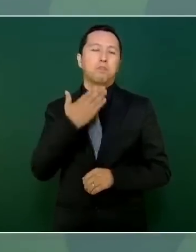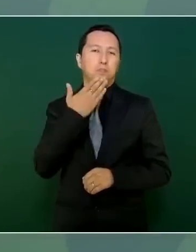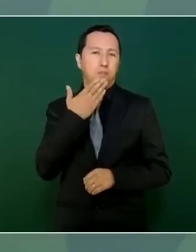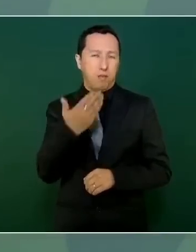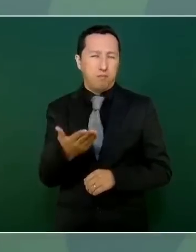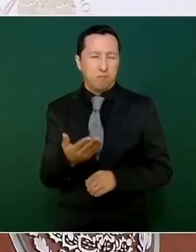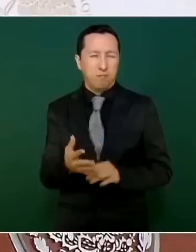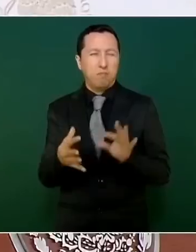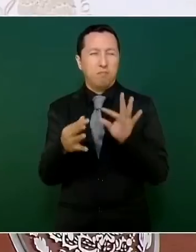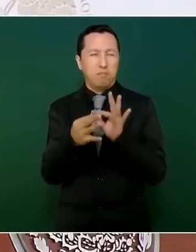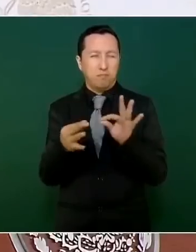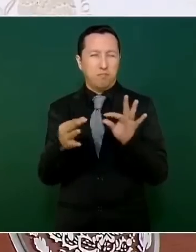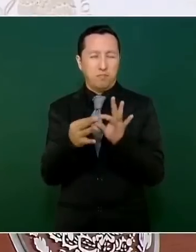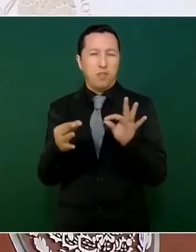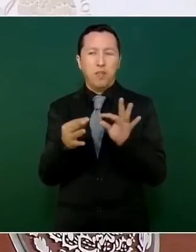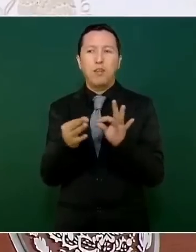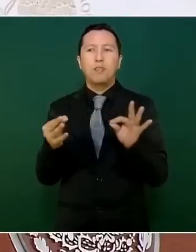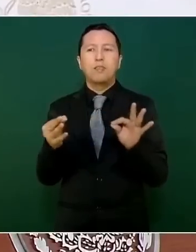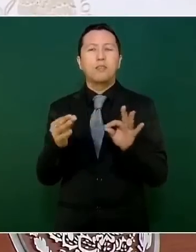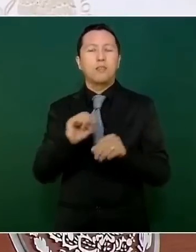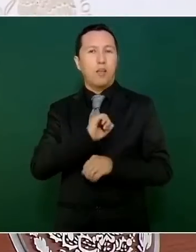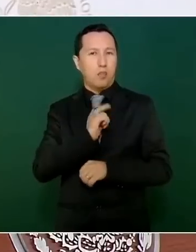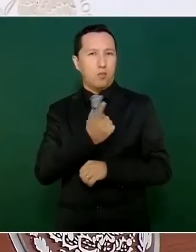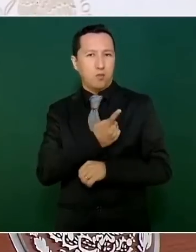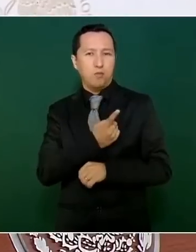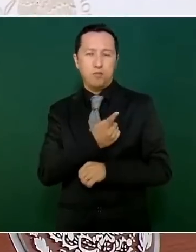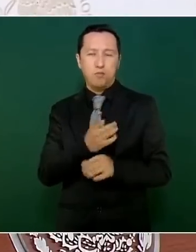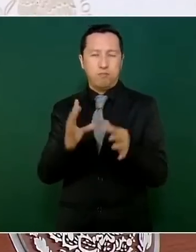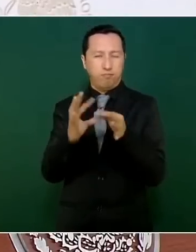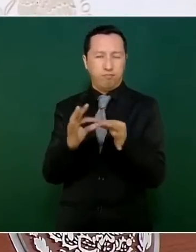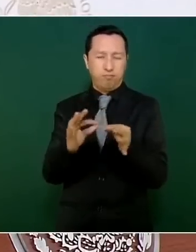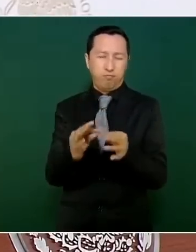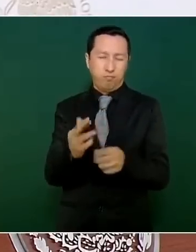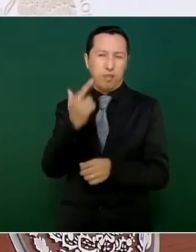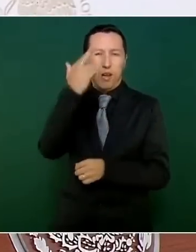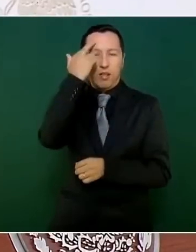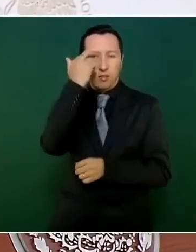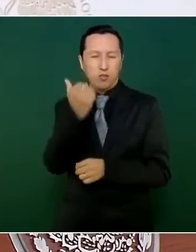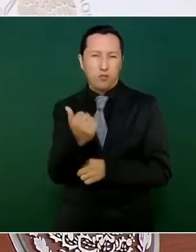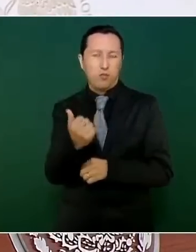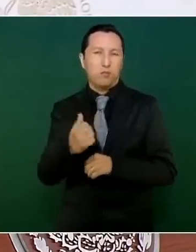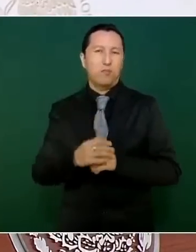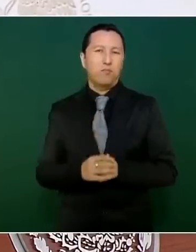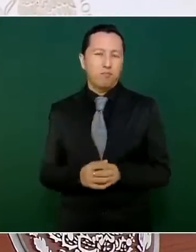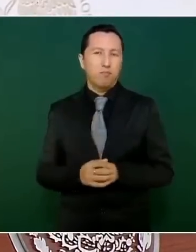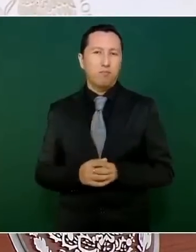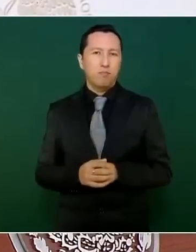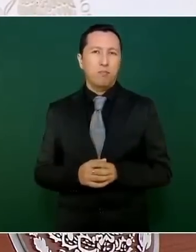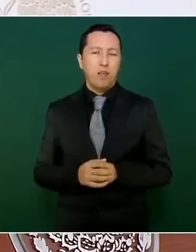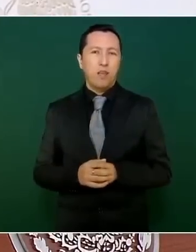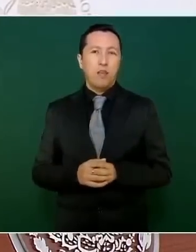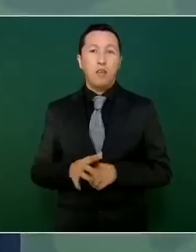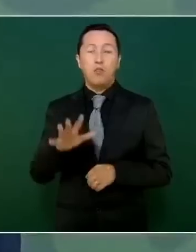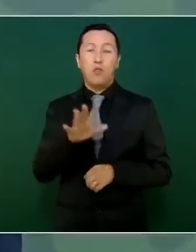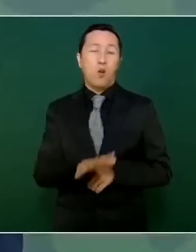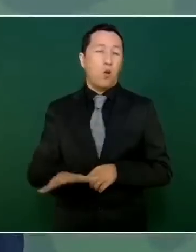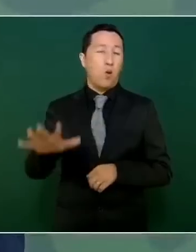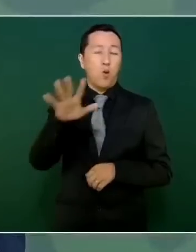salud, ha habido mucho abandono en todo el país.